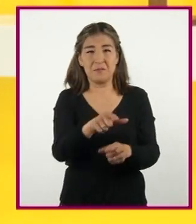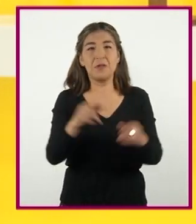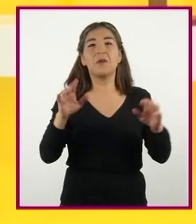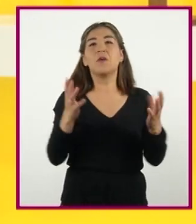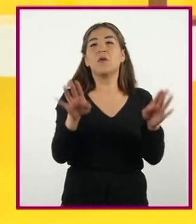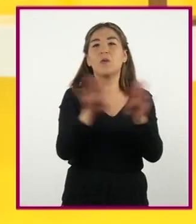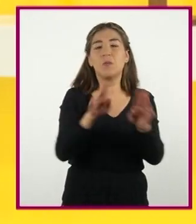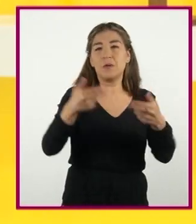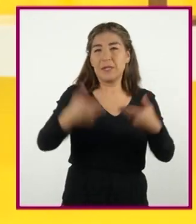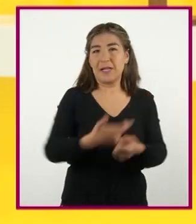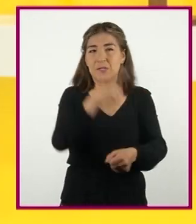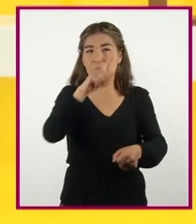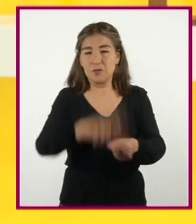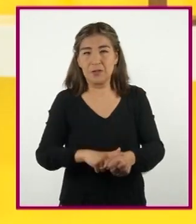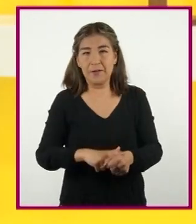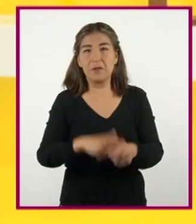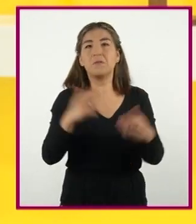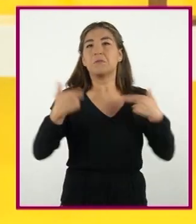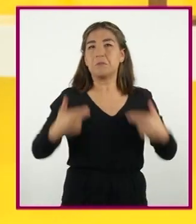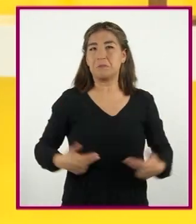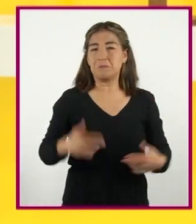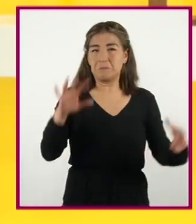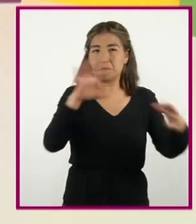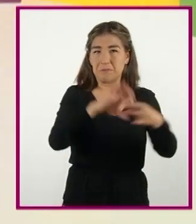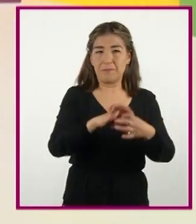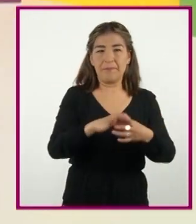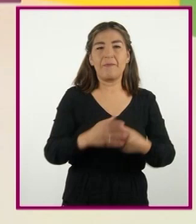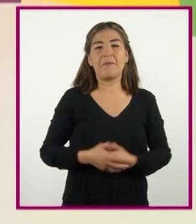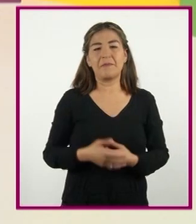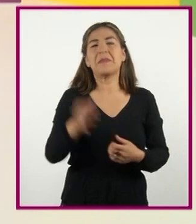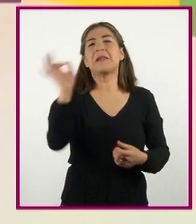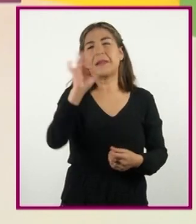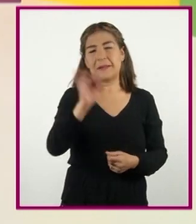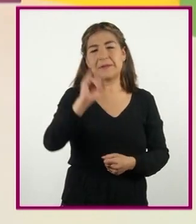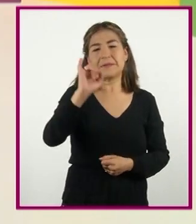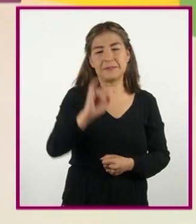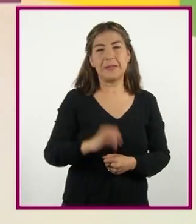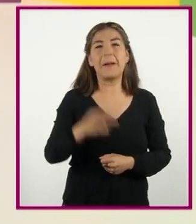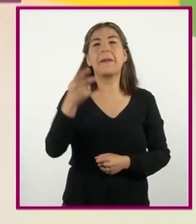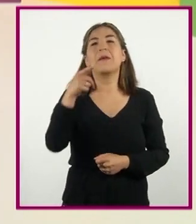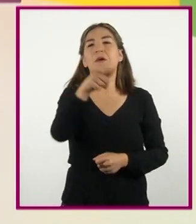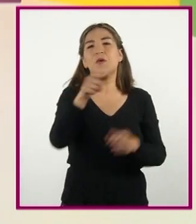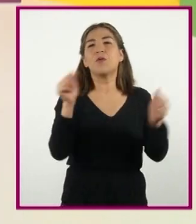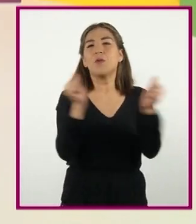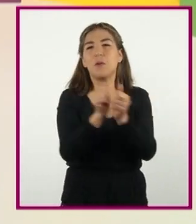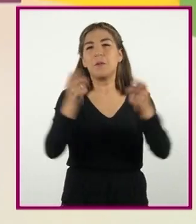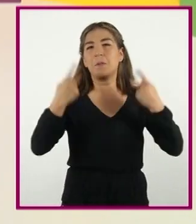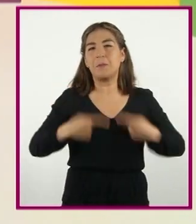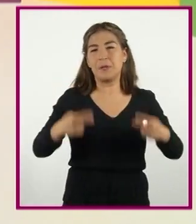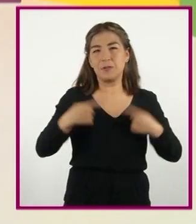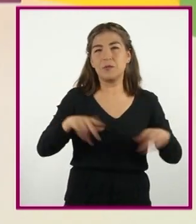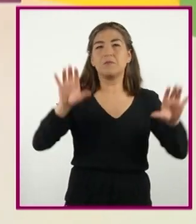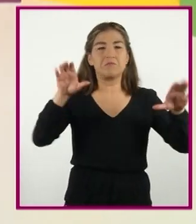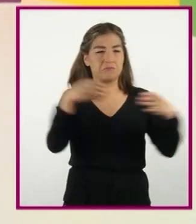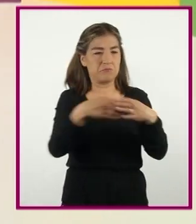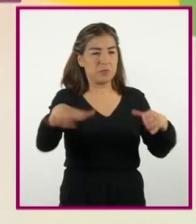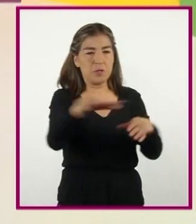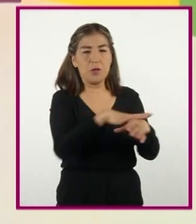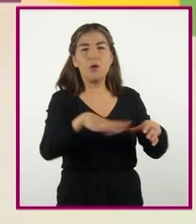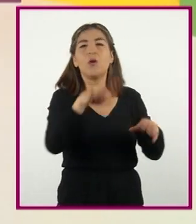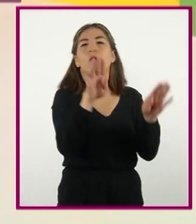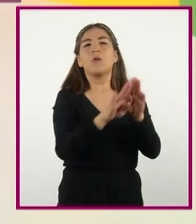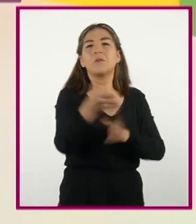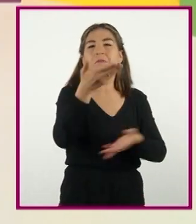entidad, nación y de la humanidad? Probablemente sí. Con las personas de su comunidad comparten